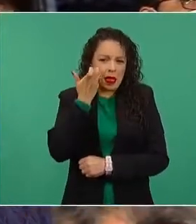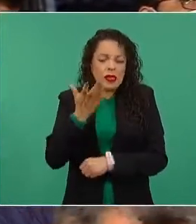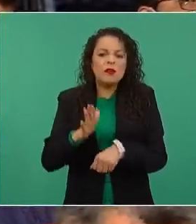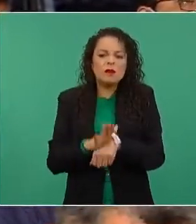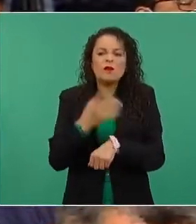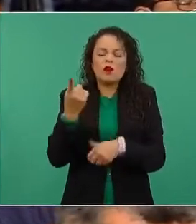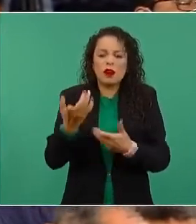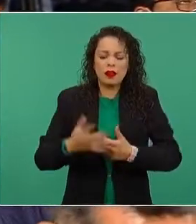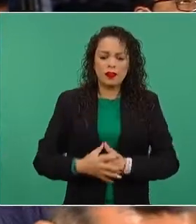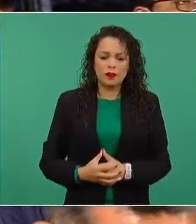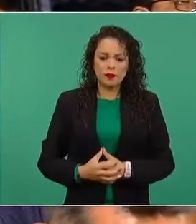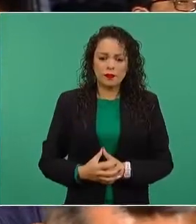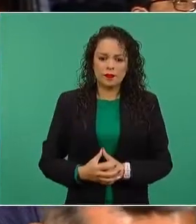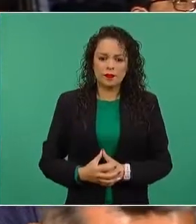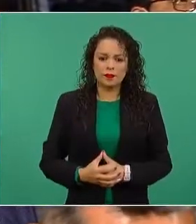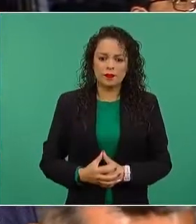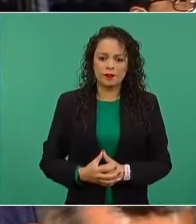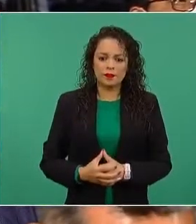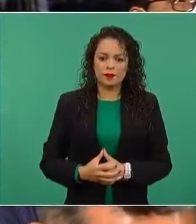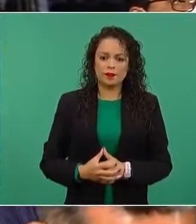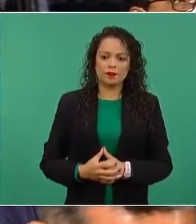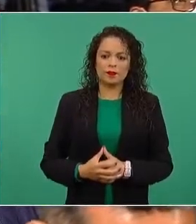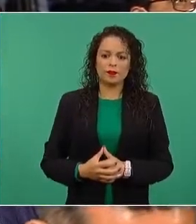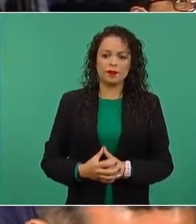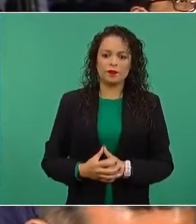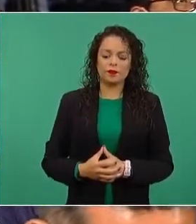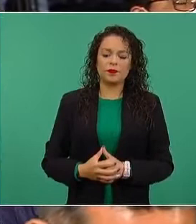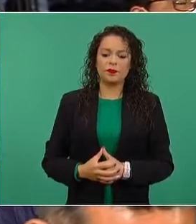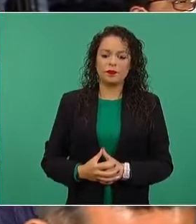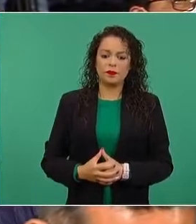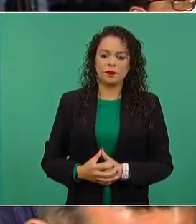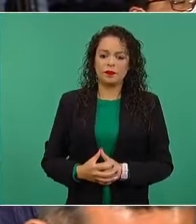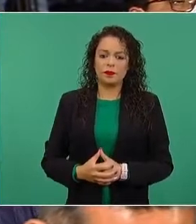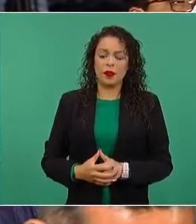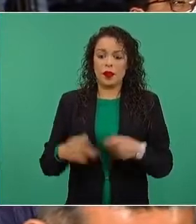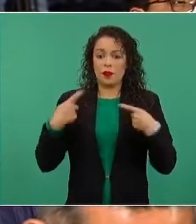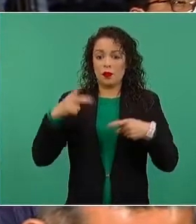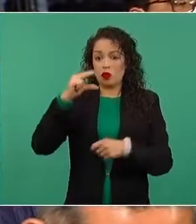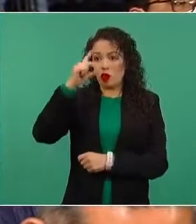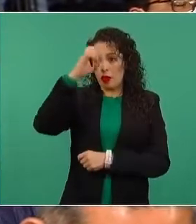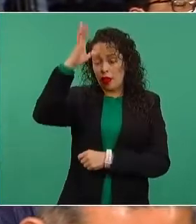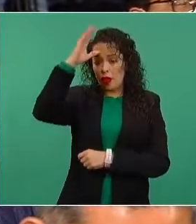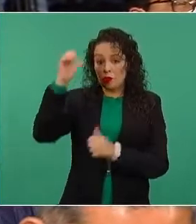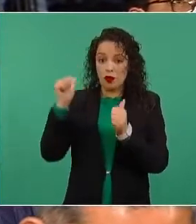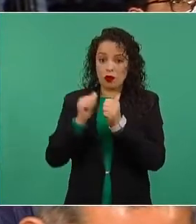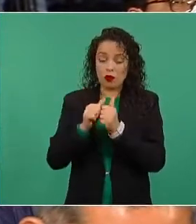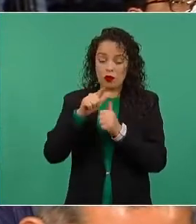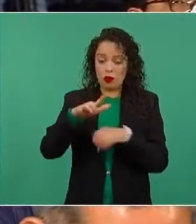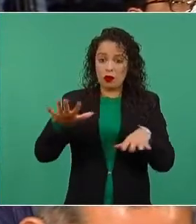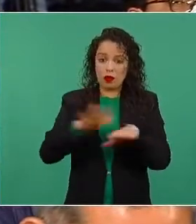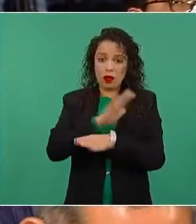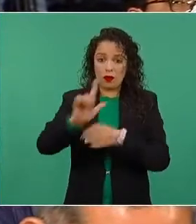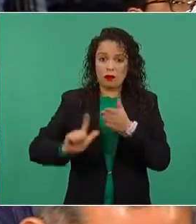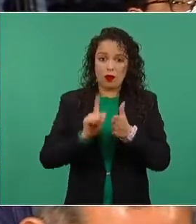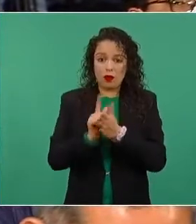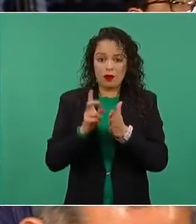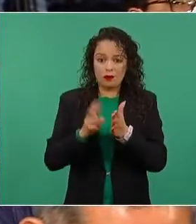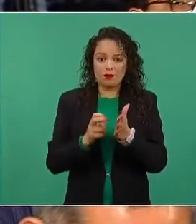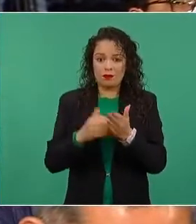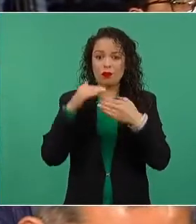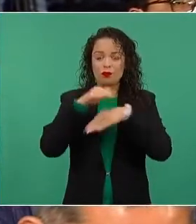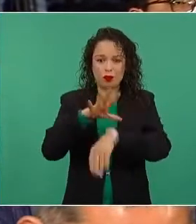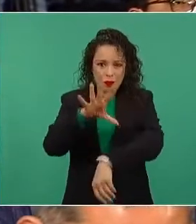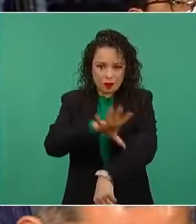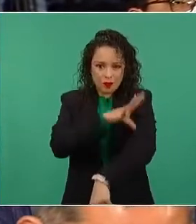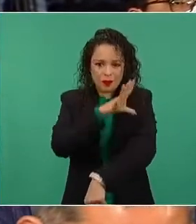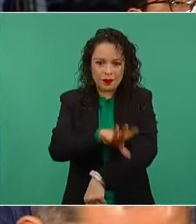la narrativa de la oposición a la reforma eléctrica que se está